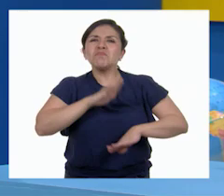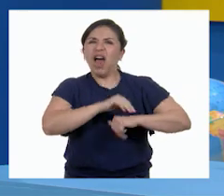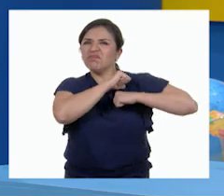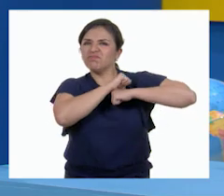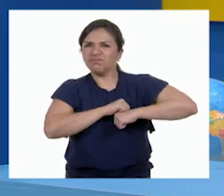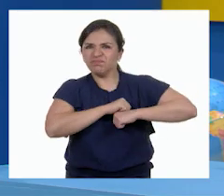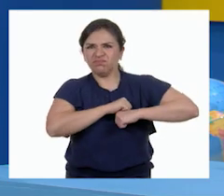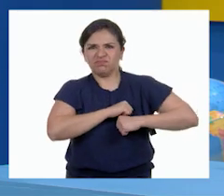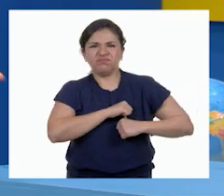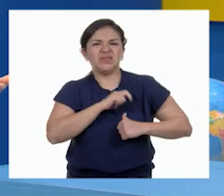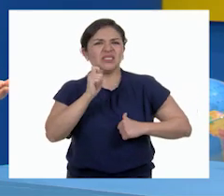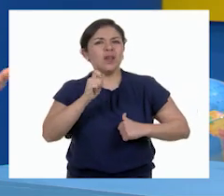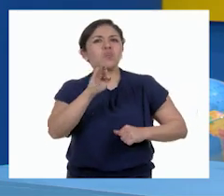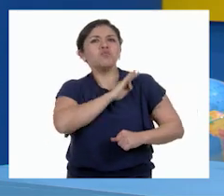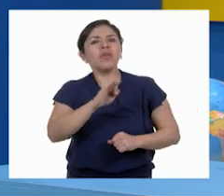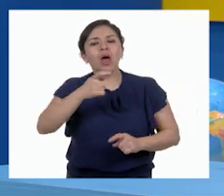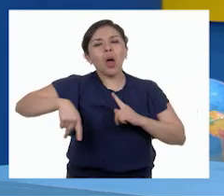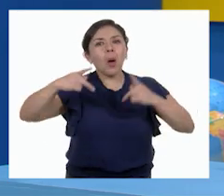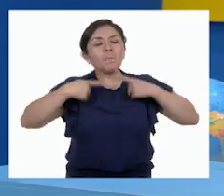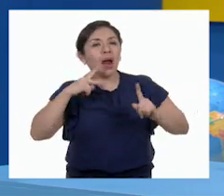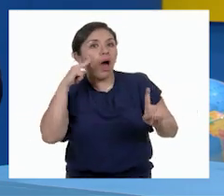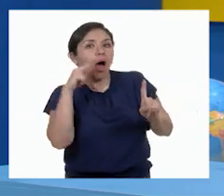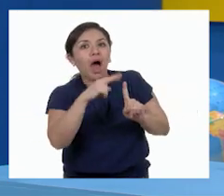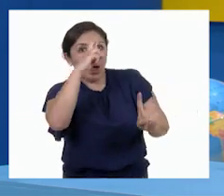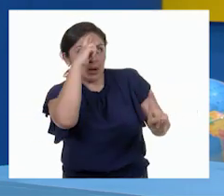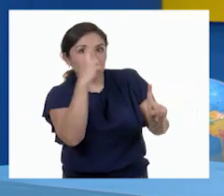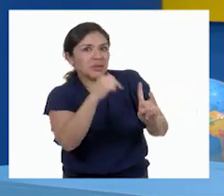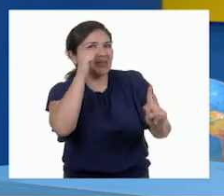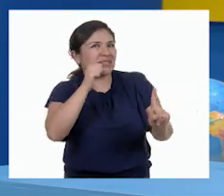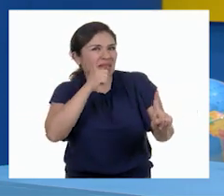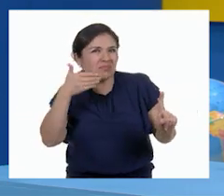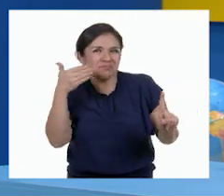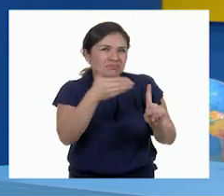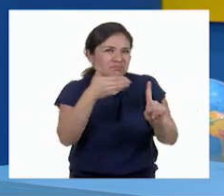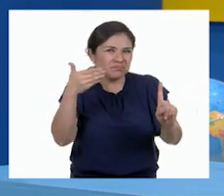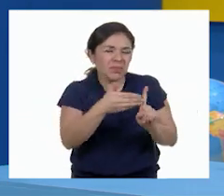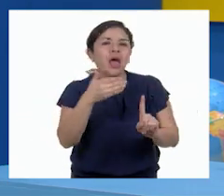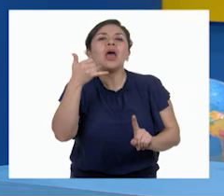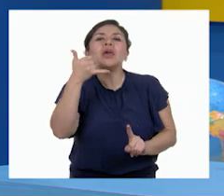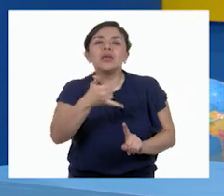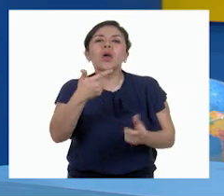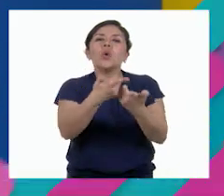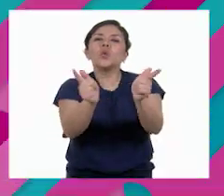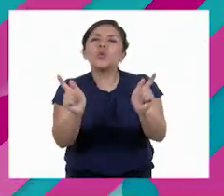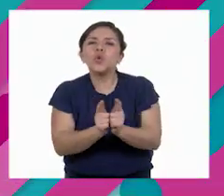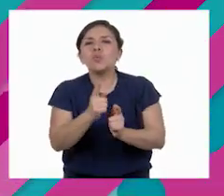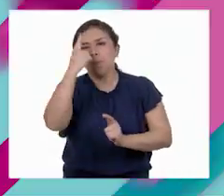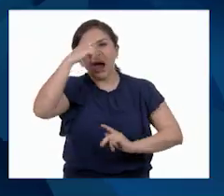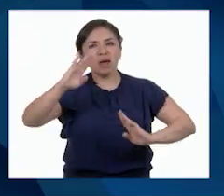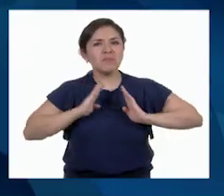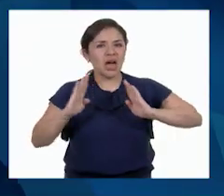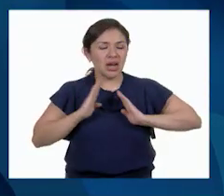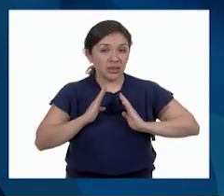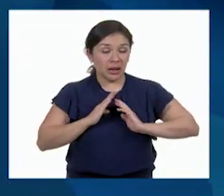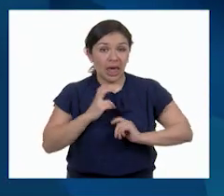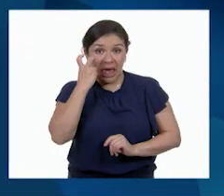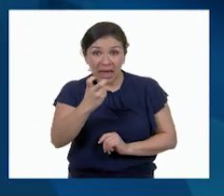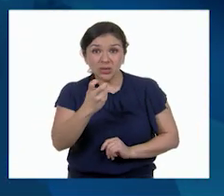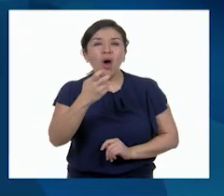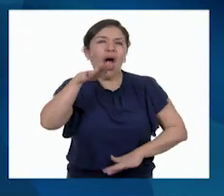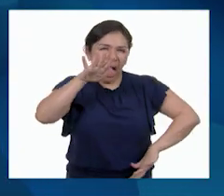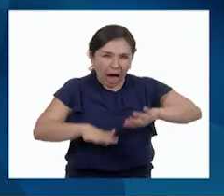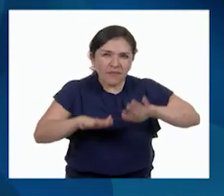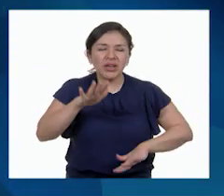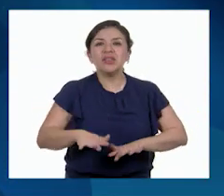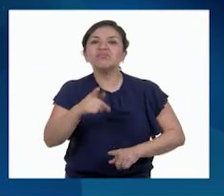un gran poder e influencia entre la población de sus localidades y también entre sectores de la milicia, por lo que muchas